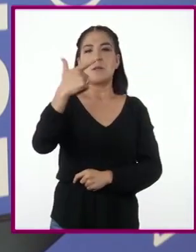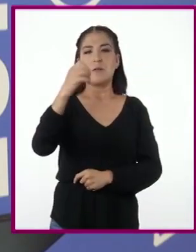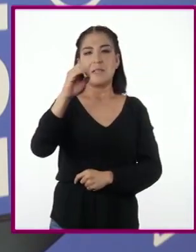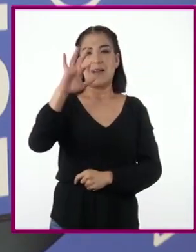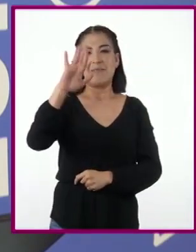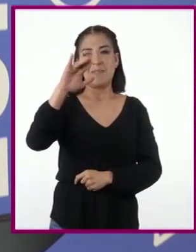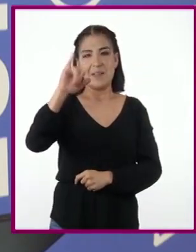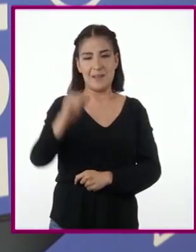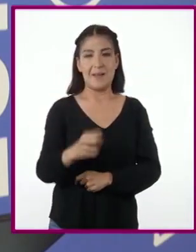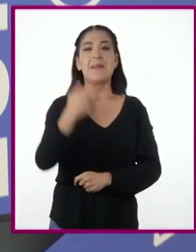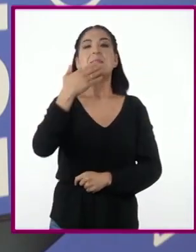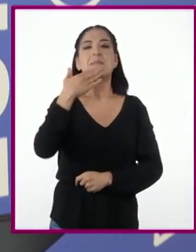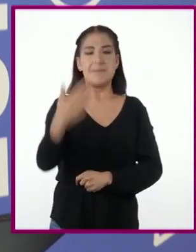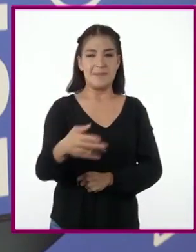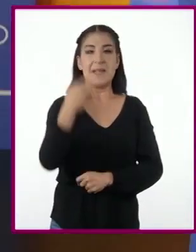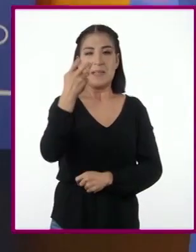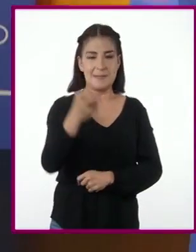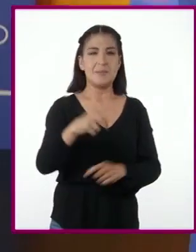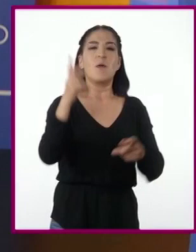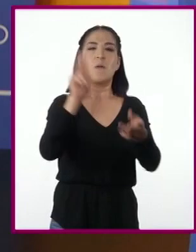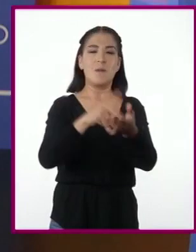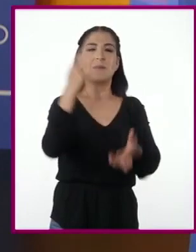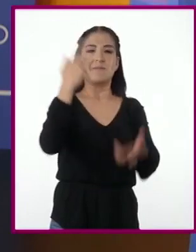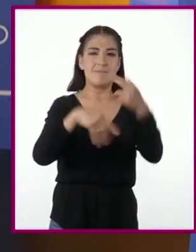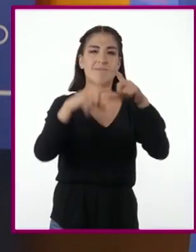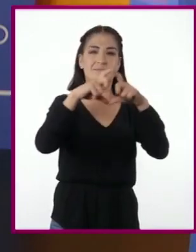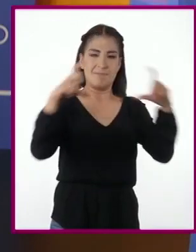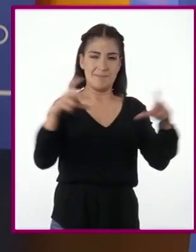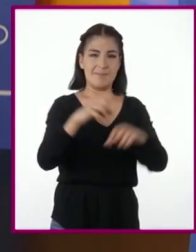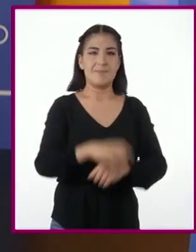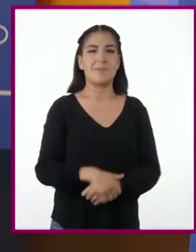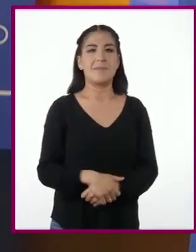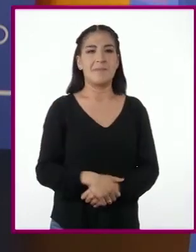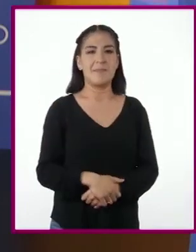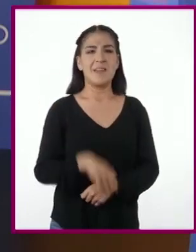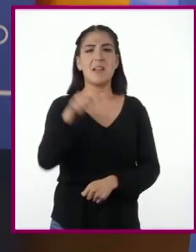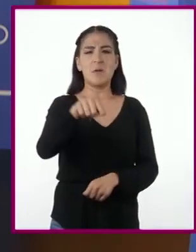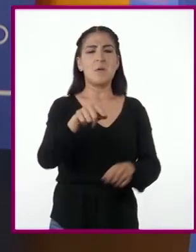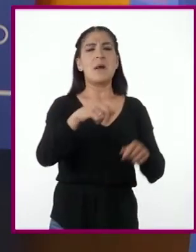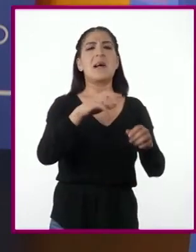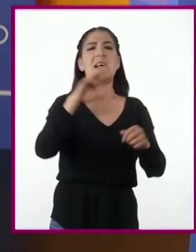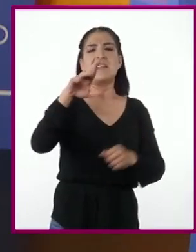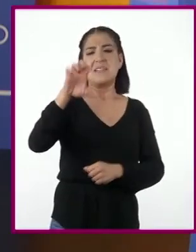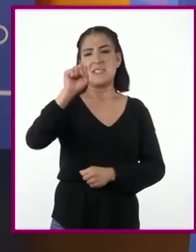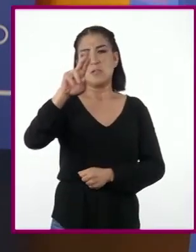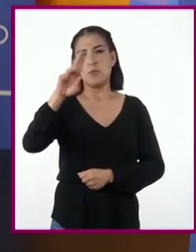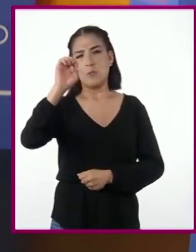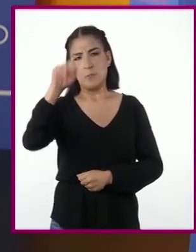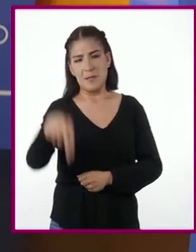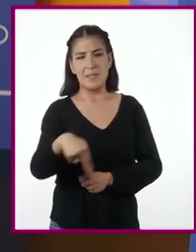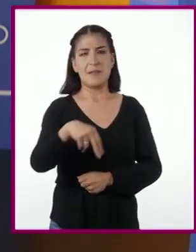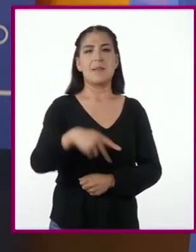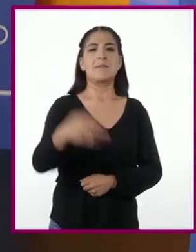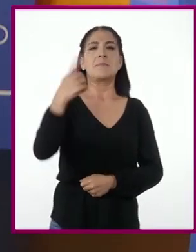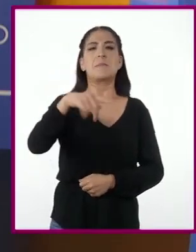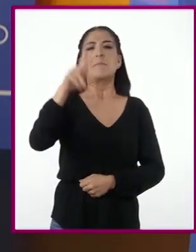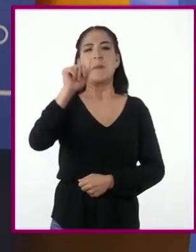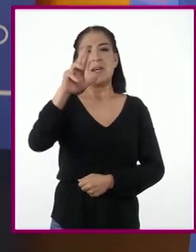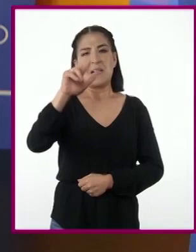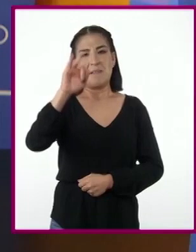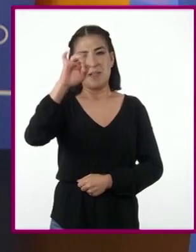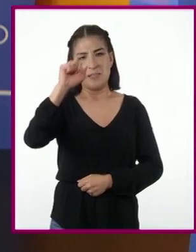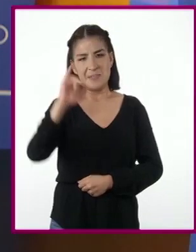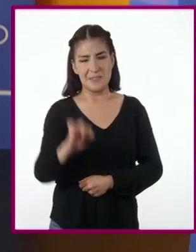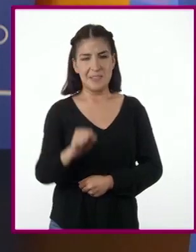Bien, volvamos a las fichas. Sean de resumen, de paráfrasis o de cita